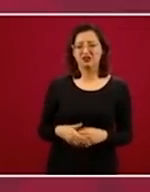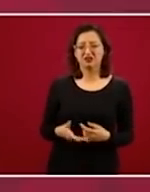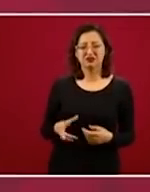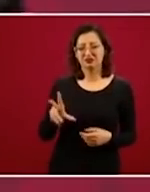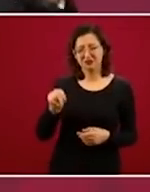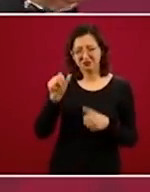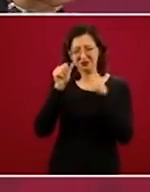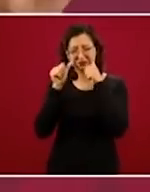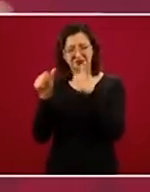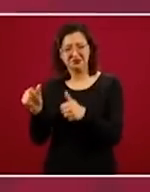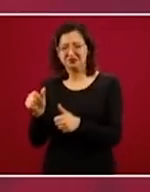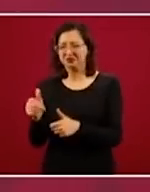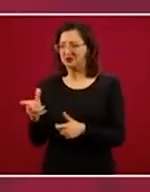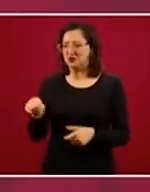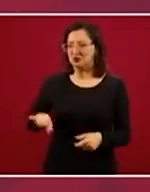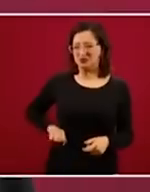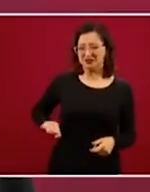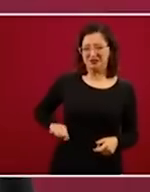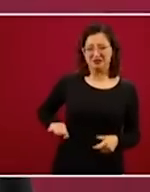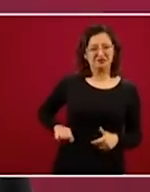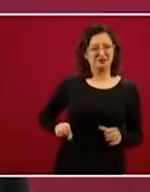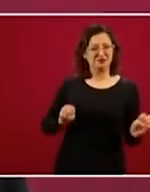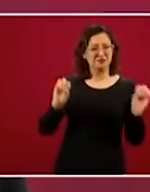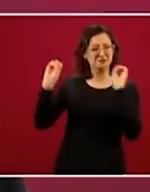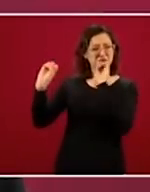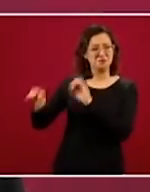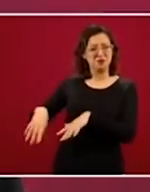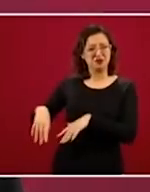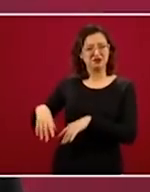olvidaron por completo al pueblo